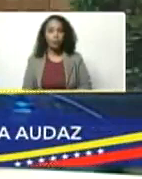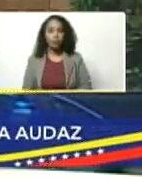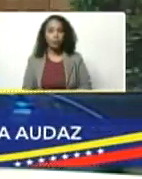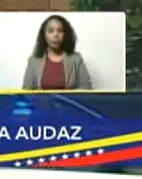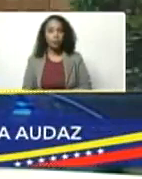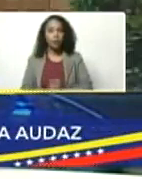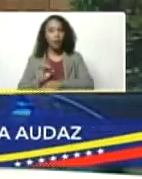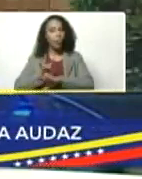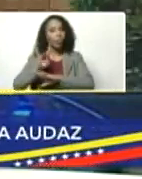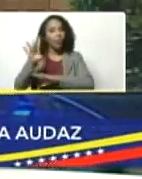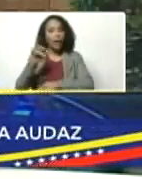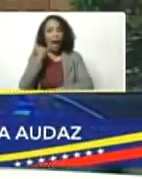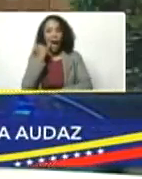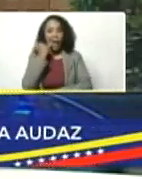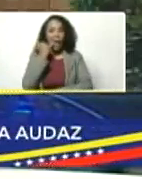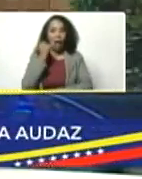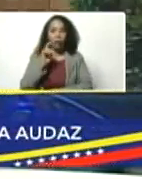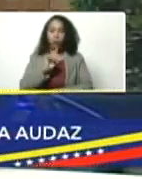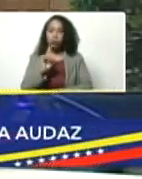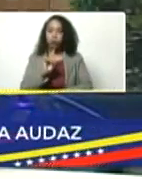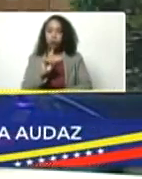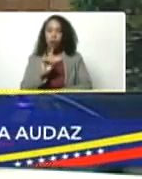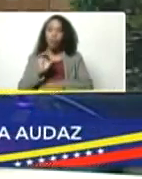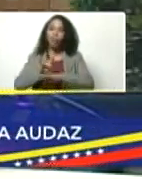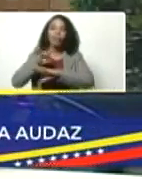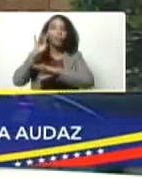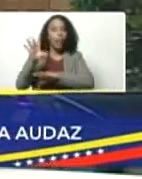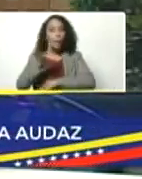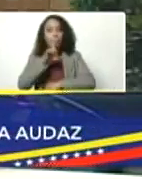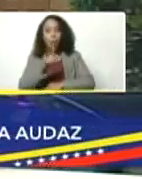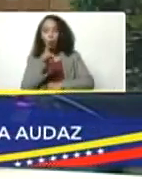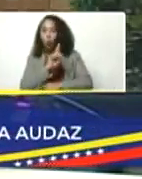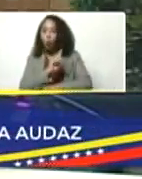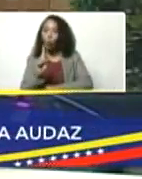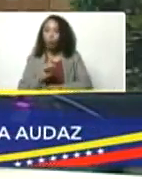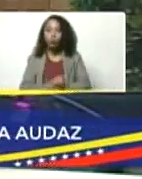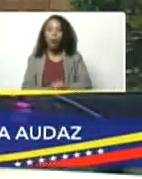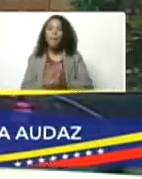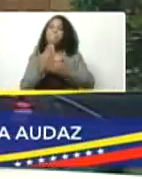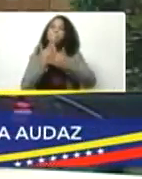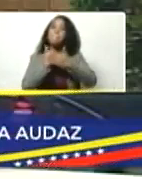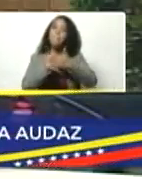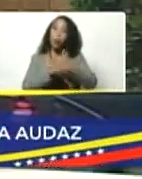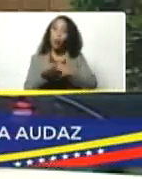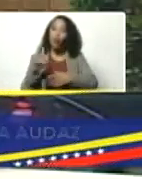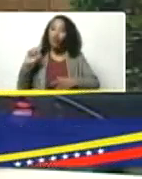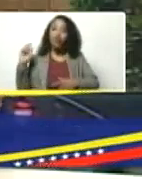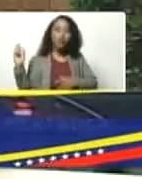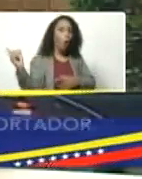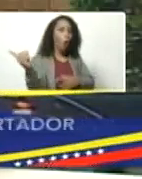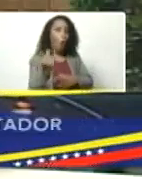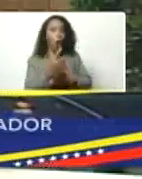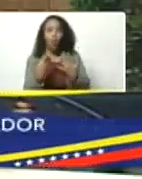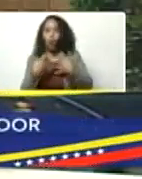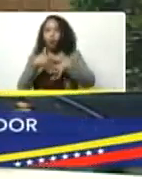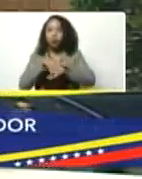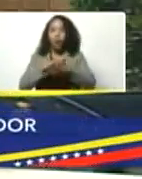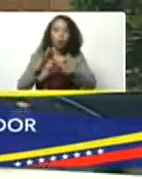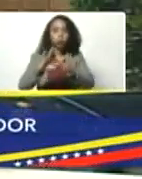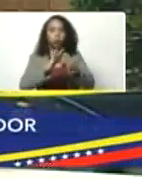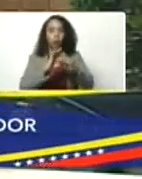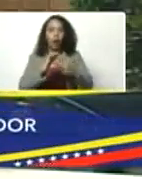dejen la envidia, dejen la maldad. Vamos a unirnos para que Venezuela se